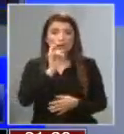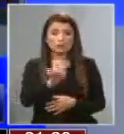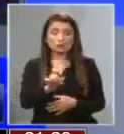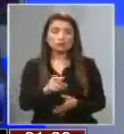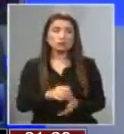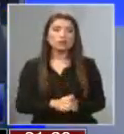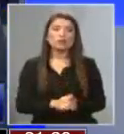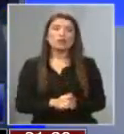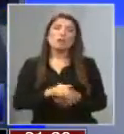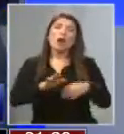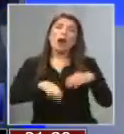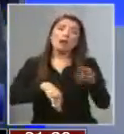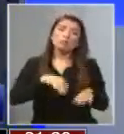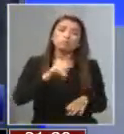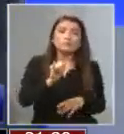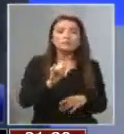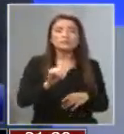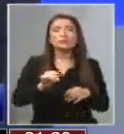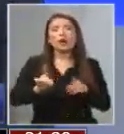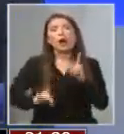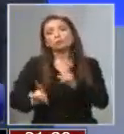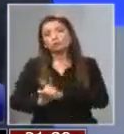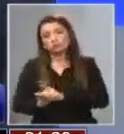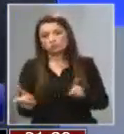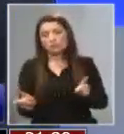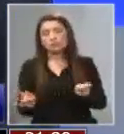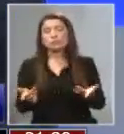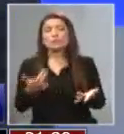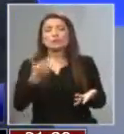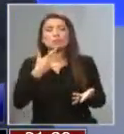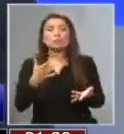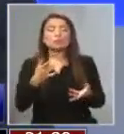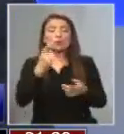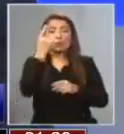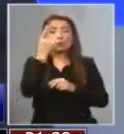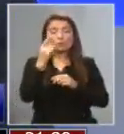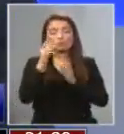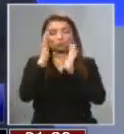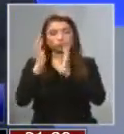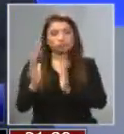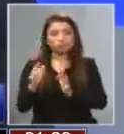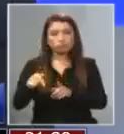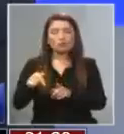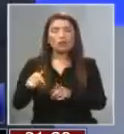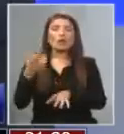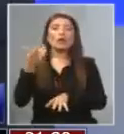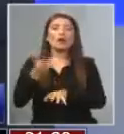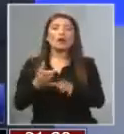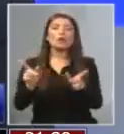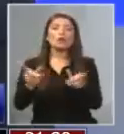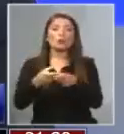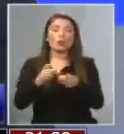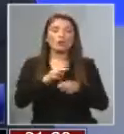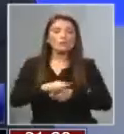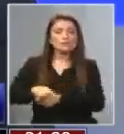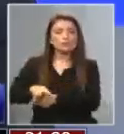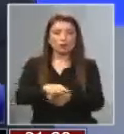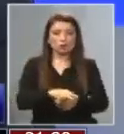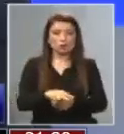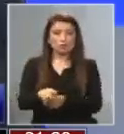Bueno, en alguna medida sí y en alguna medida no. No, o sea, por un lado, sí, esta es un consejo de observadores cuya